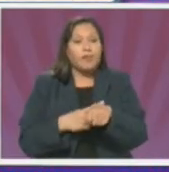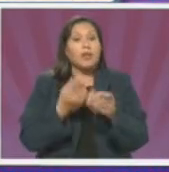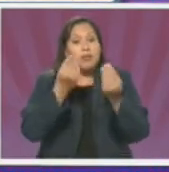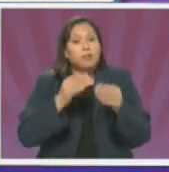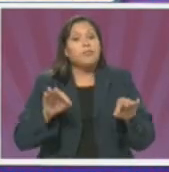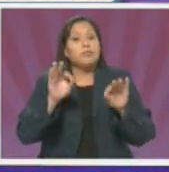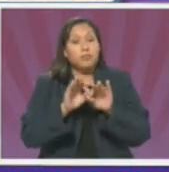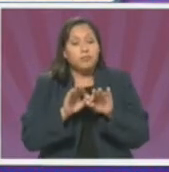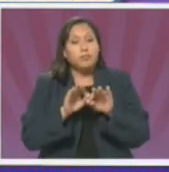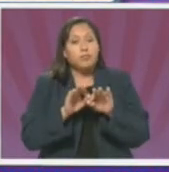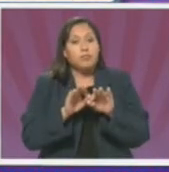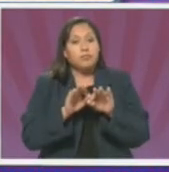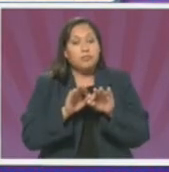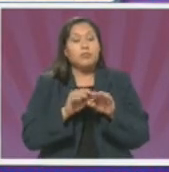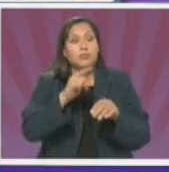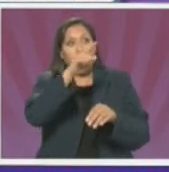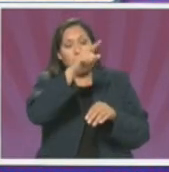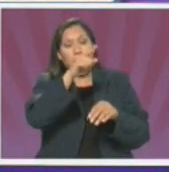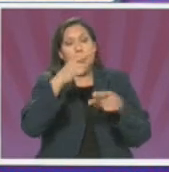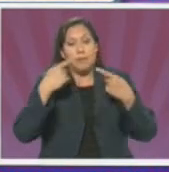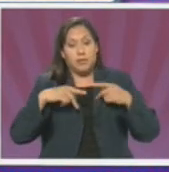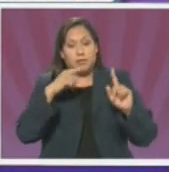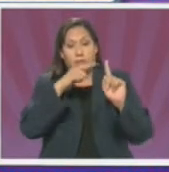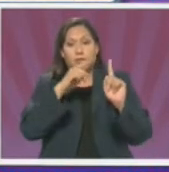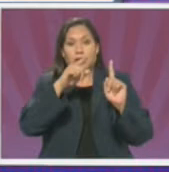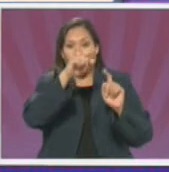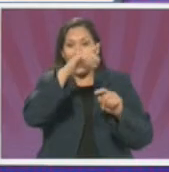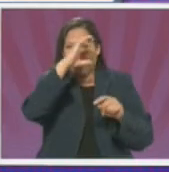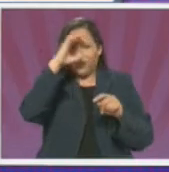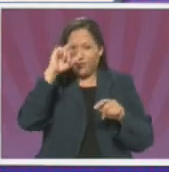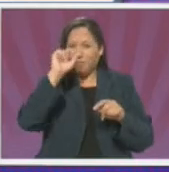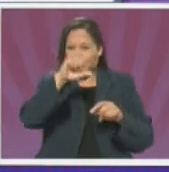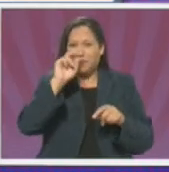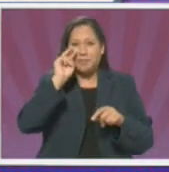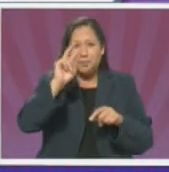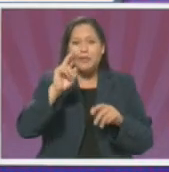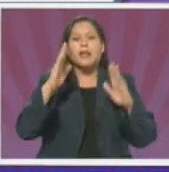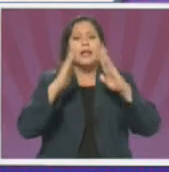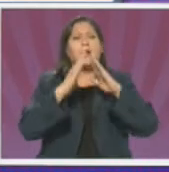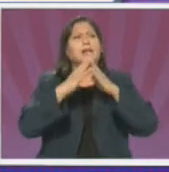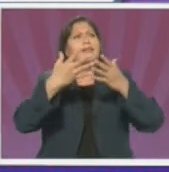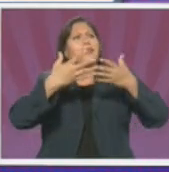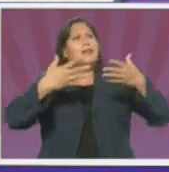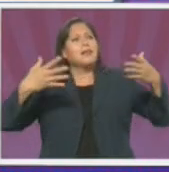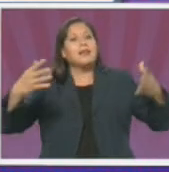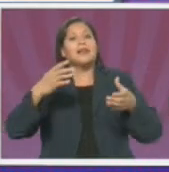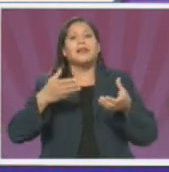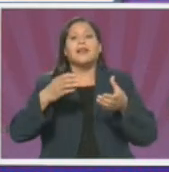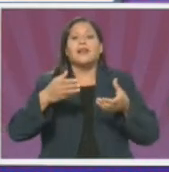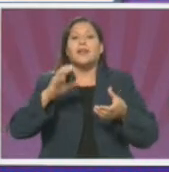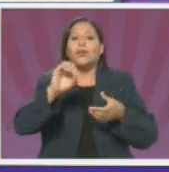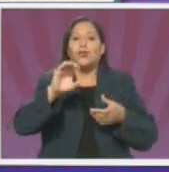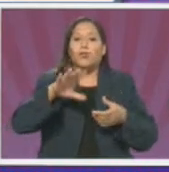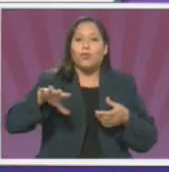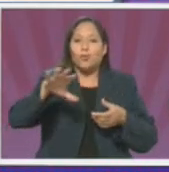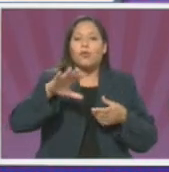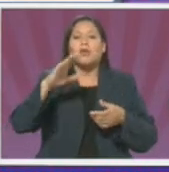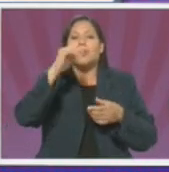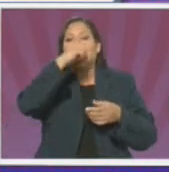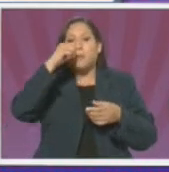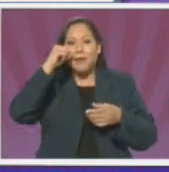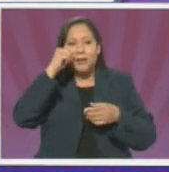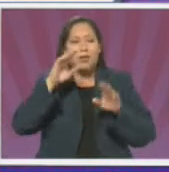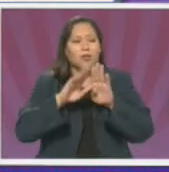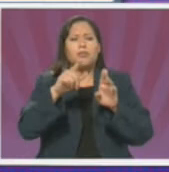importante, este personaje, ahí vemos en pantalla precisamente casas de la Colonia Juárez, ve usted el